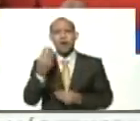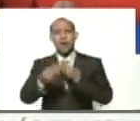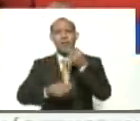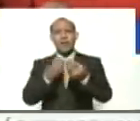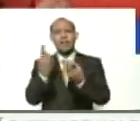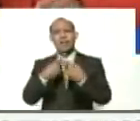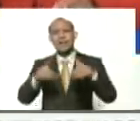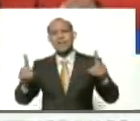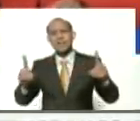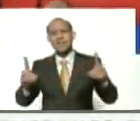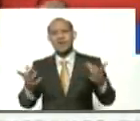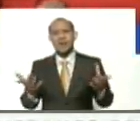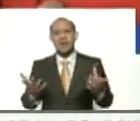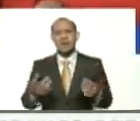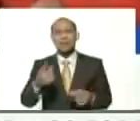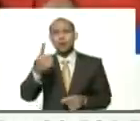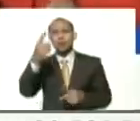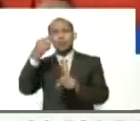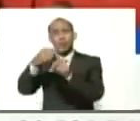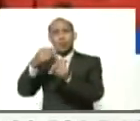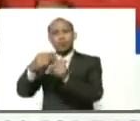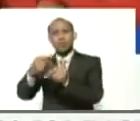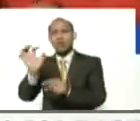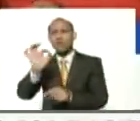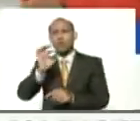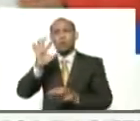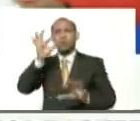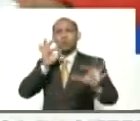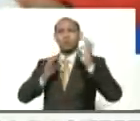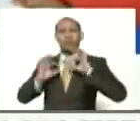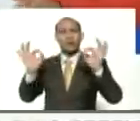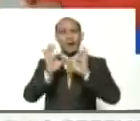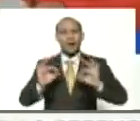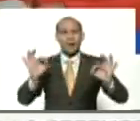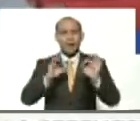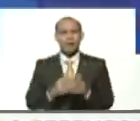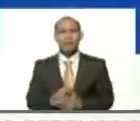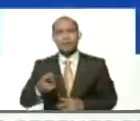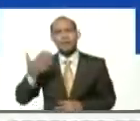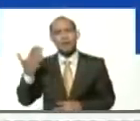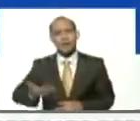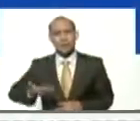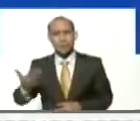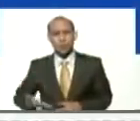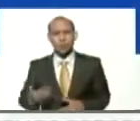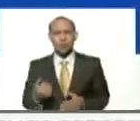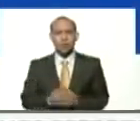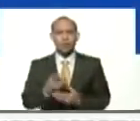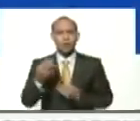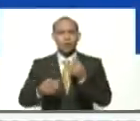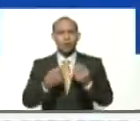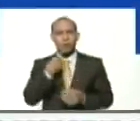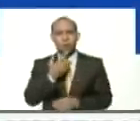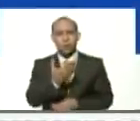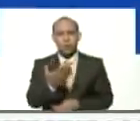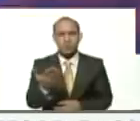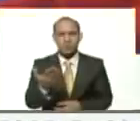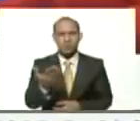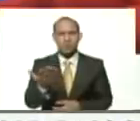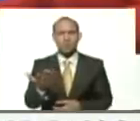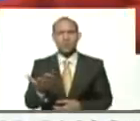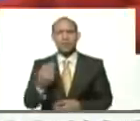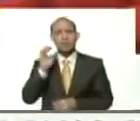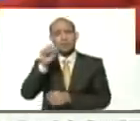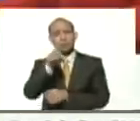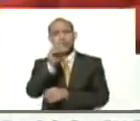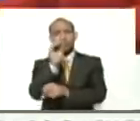entre un caso de contagio y que no nos contagie es muy importante como dice la consigna si